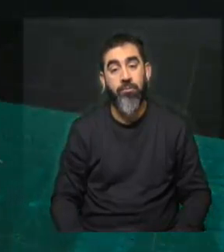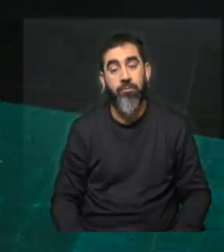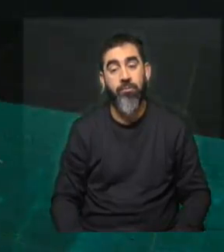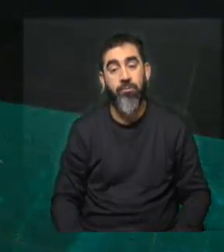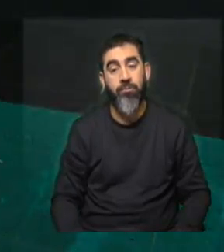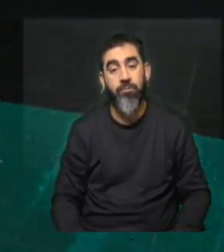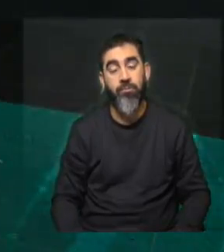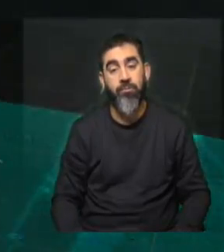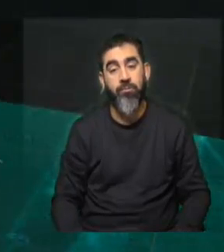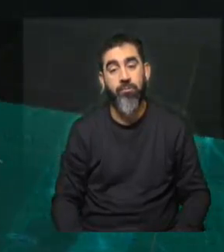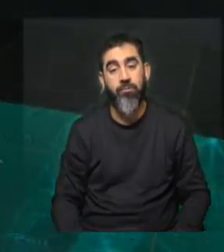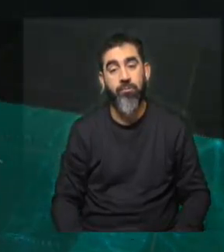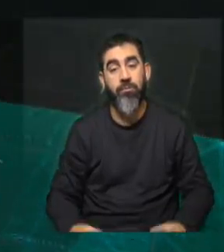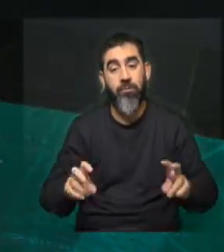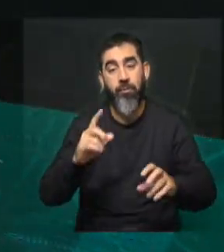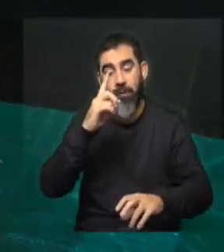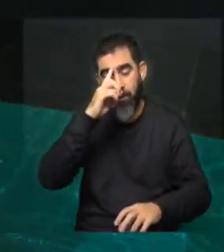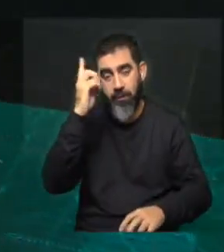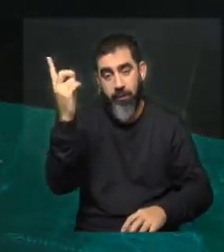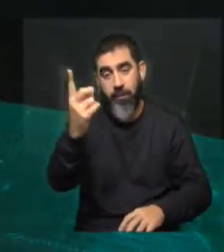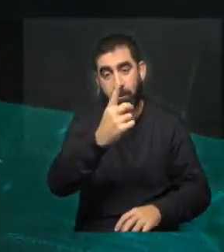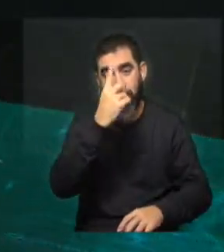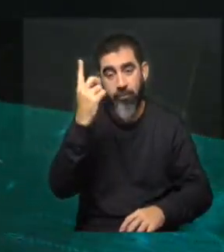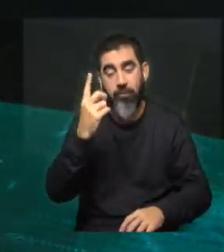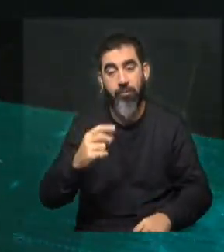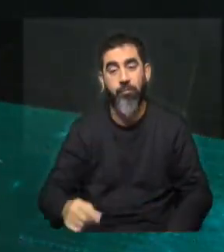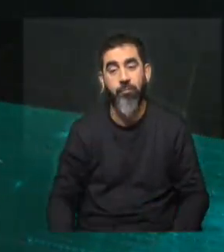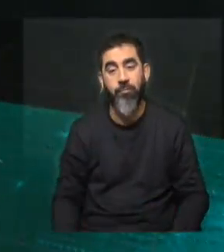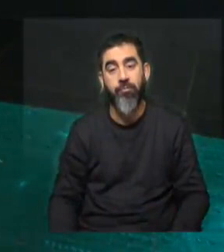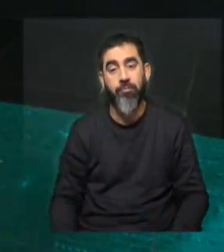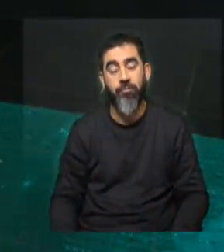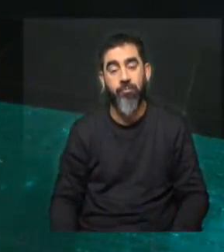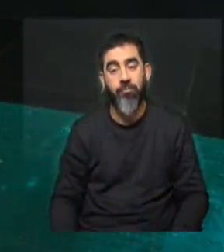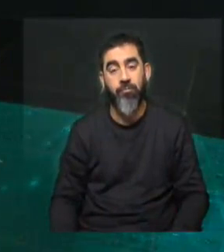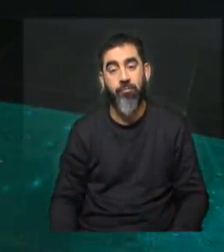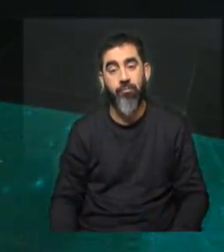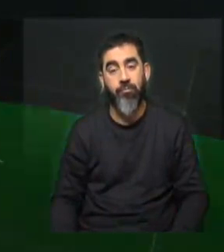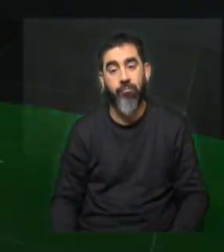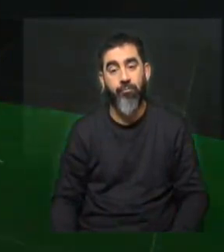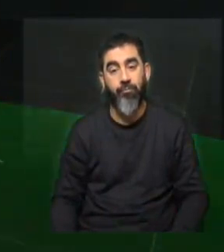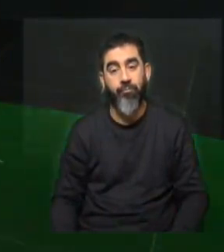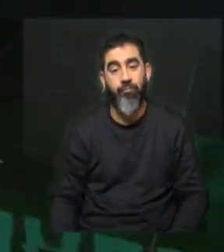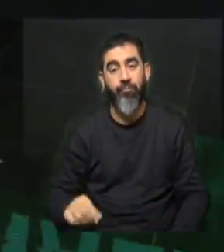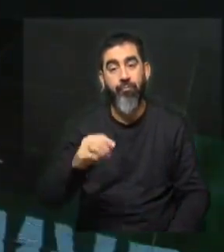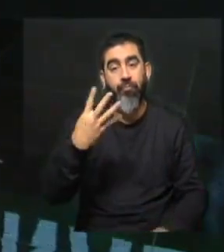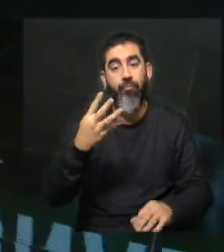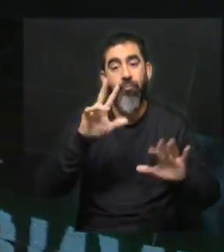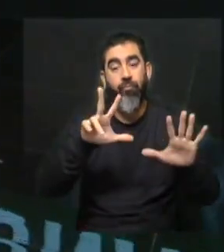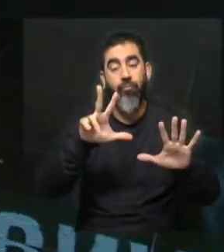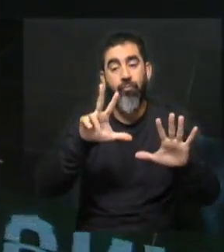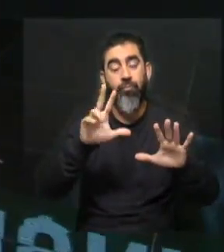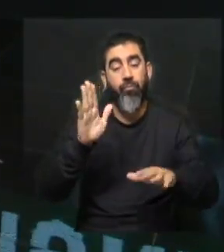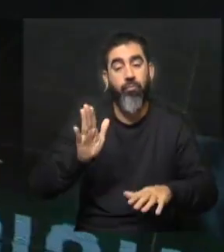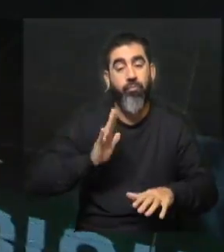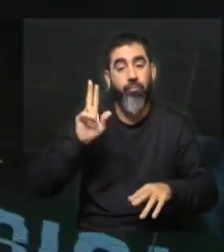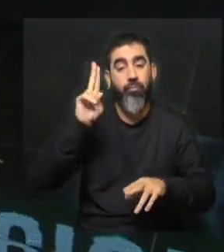Bueno muy bien Vamos a ver ese capítulo internacional así de sopetón le diré les contamos que asciende a 48 el número de